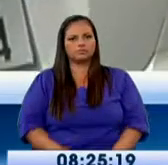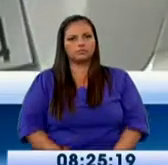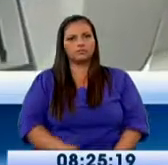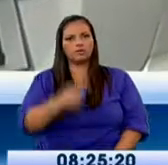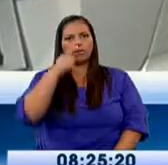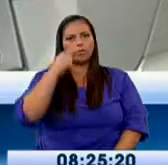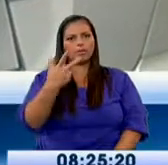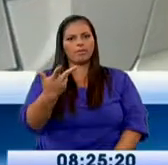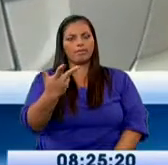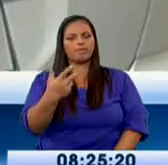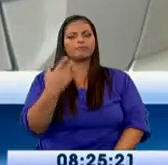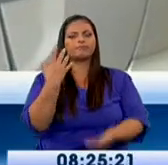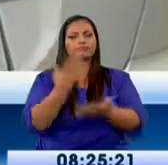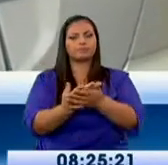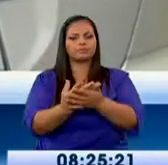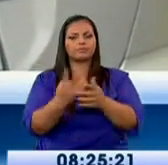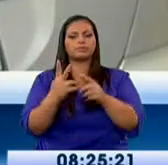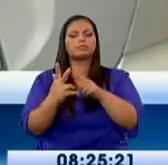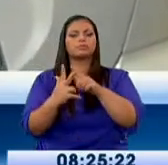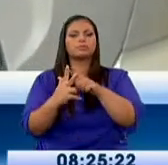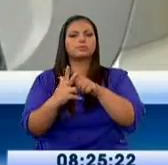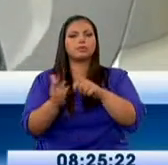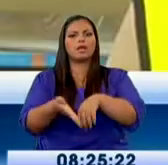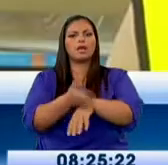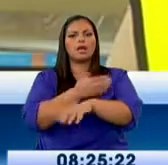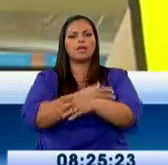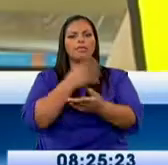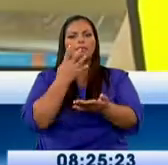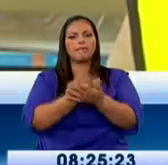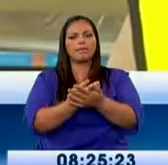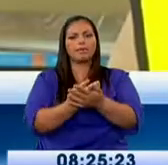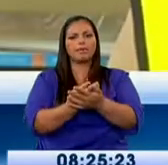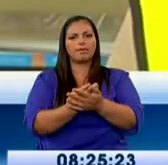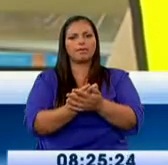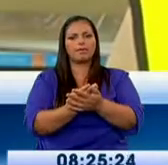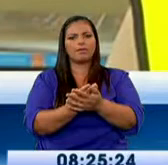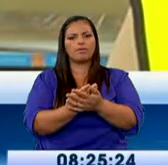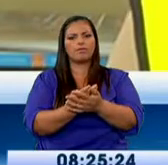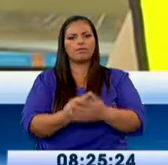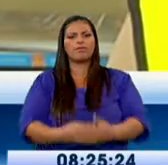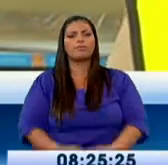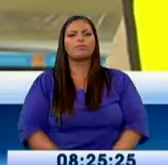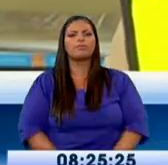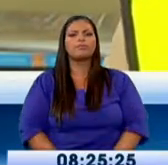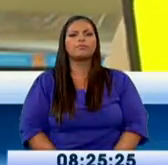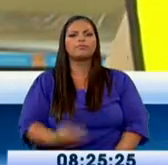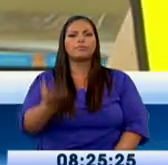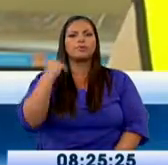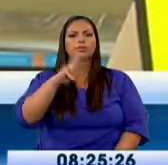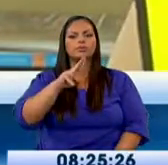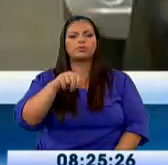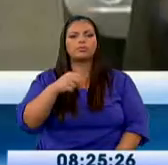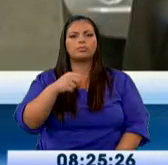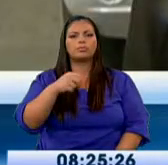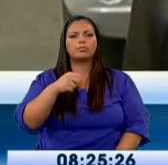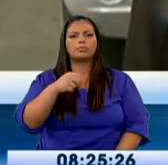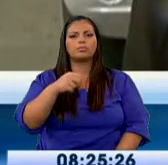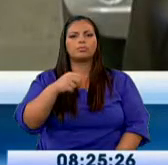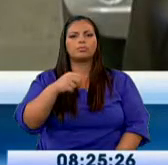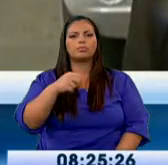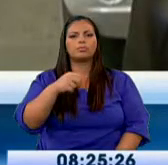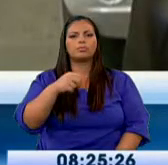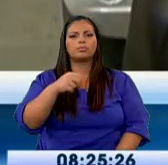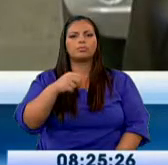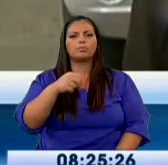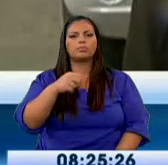una detención por asesinato en el 2008, dos detenciones, una por robo calificado en el 2014. Por otra parte,